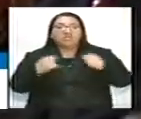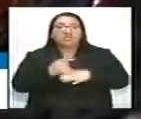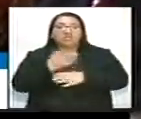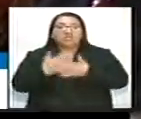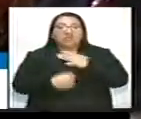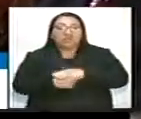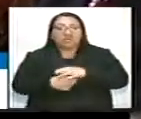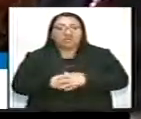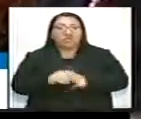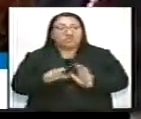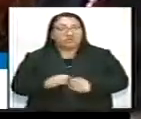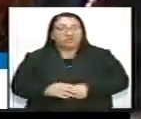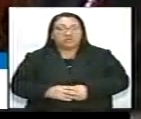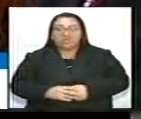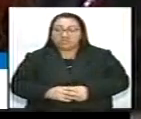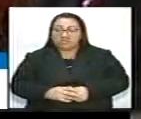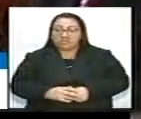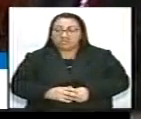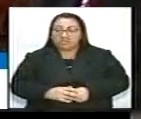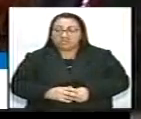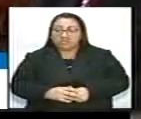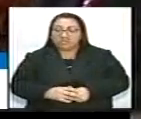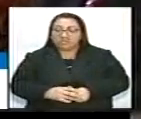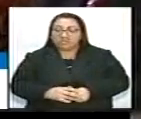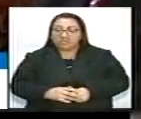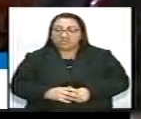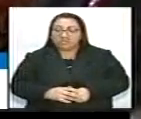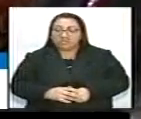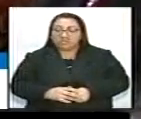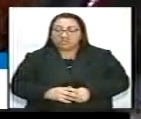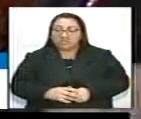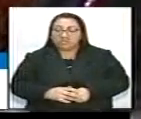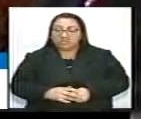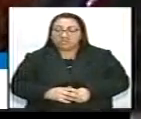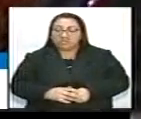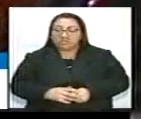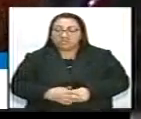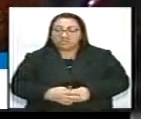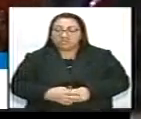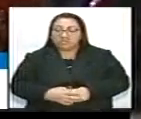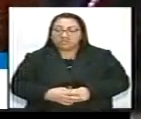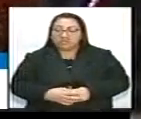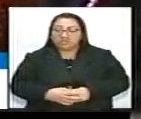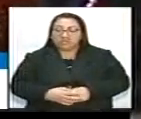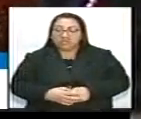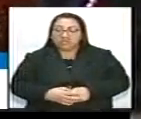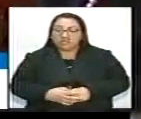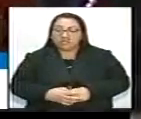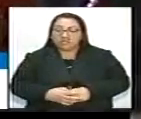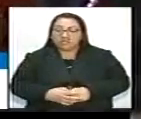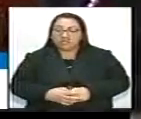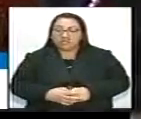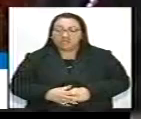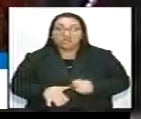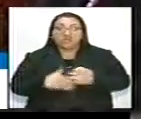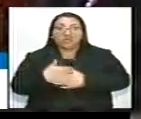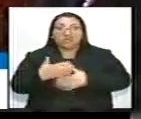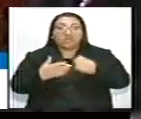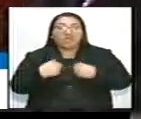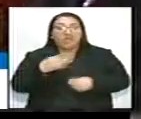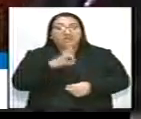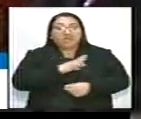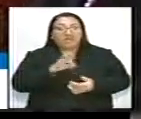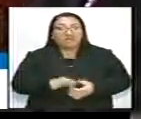la corrupción. Ojo, que la lucha contra la corrupción no solamente tiene que estar enfocado en los avances que ya tiene la